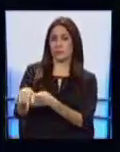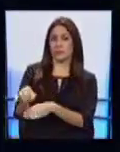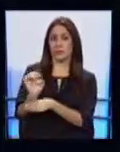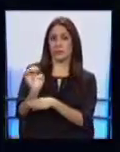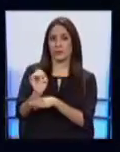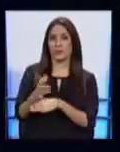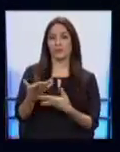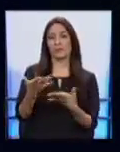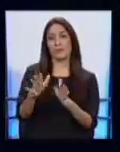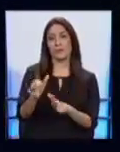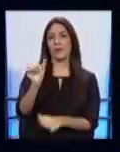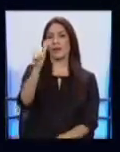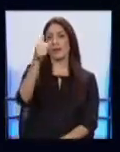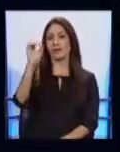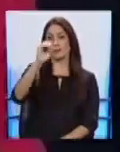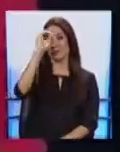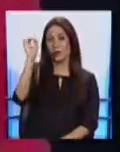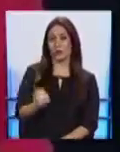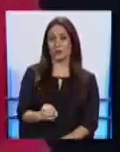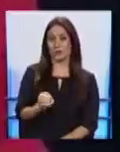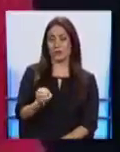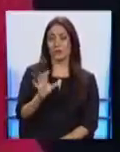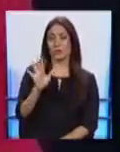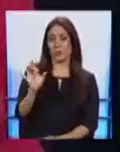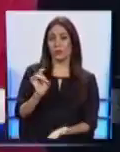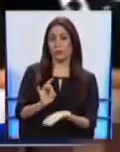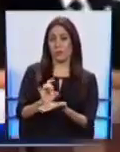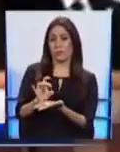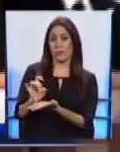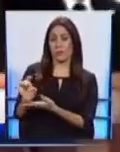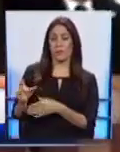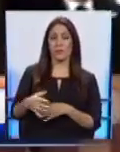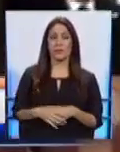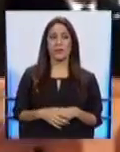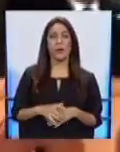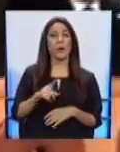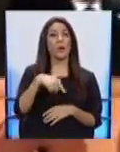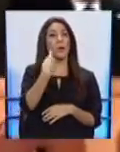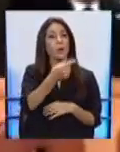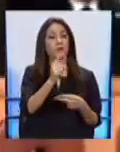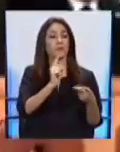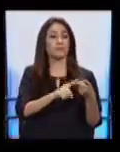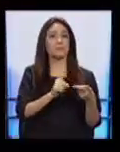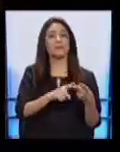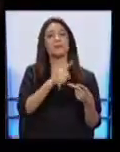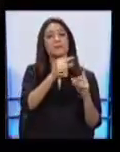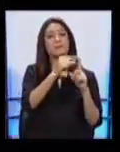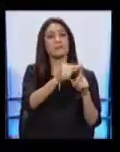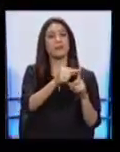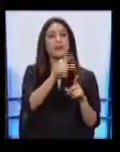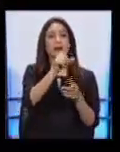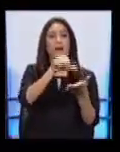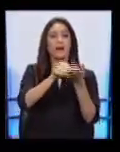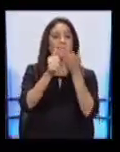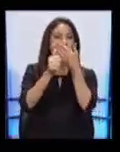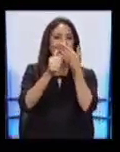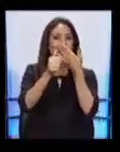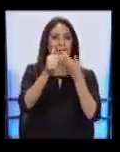ecuatorianas, cerca del 10%. De su personal. En otra intervención, Viteri lo llamó el candidato